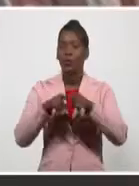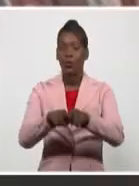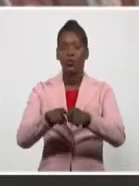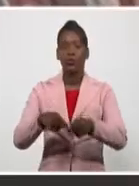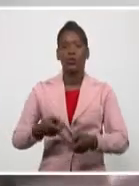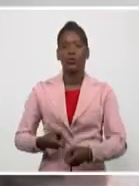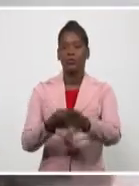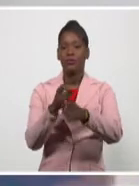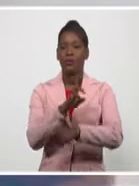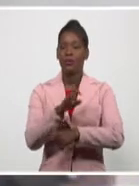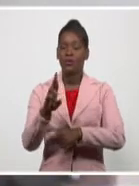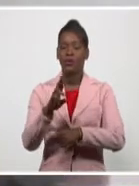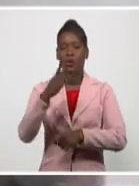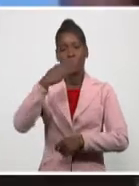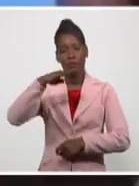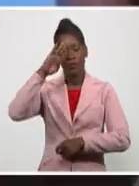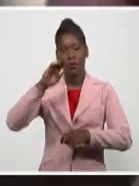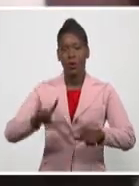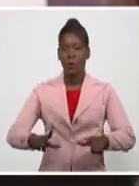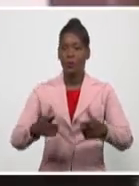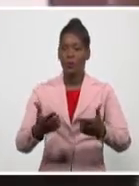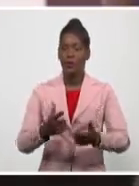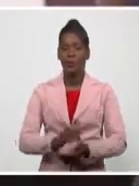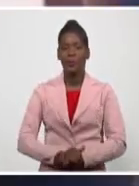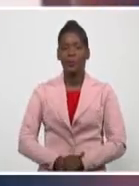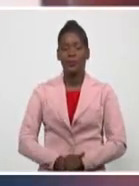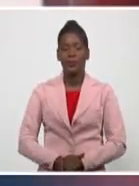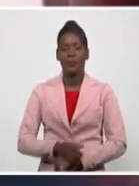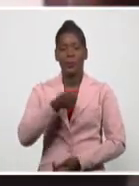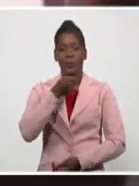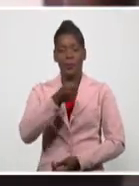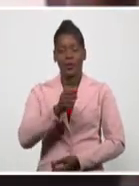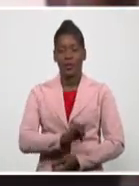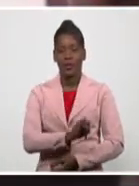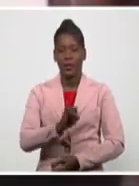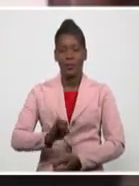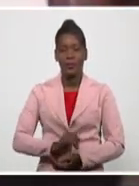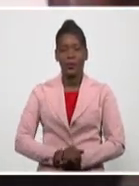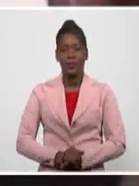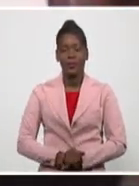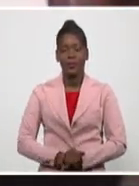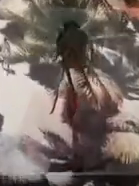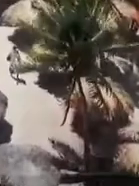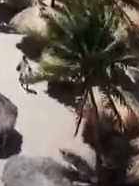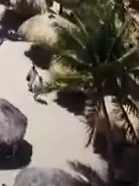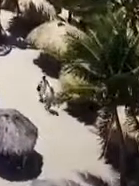revolución. Claudia Álvarez y Lilian Lee, Sistema Informativo de la Televisión Cubana.